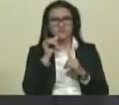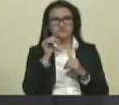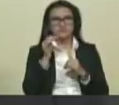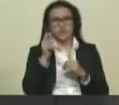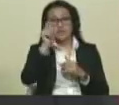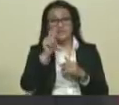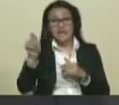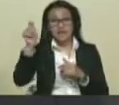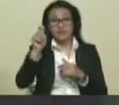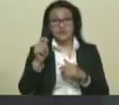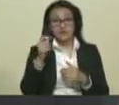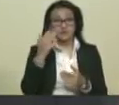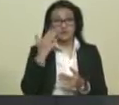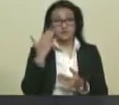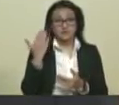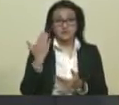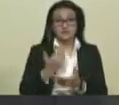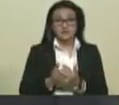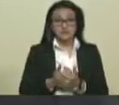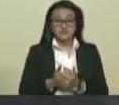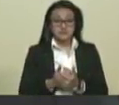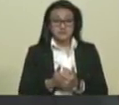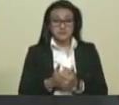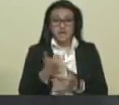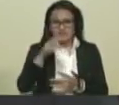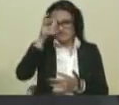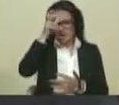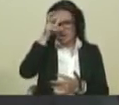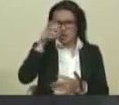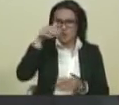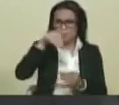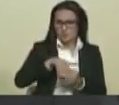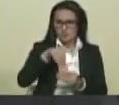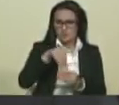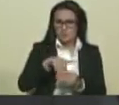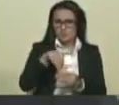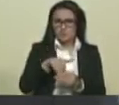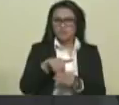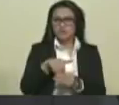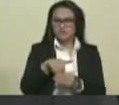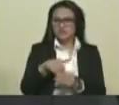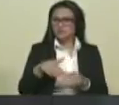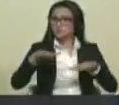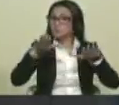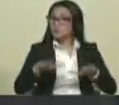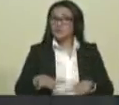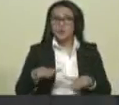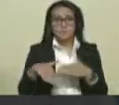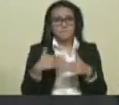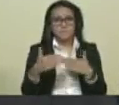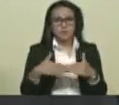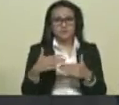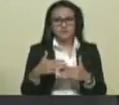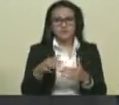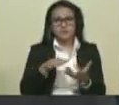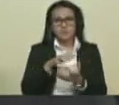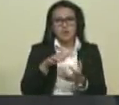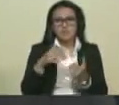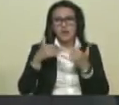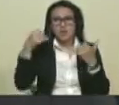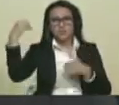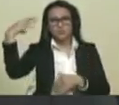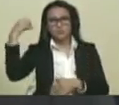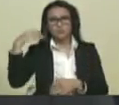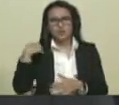como San Antonio de los Altos y algunos puntos de Falcón, los centros electorales habían tenido que suspender parte del proceso por problemas del servicio